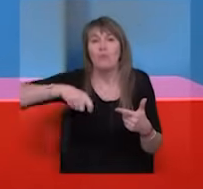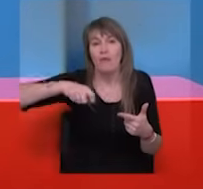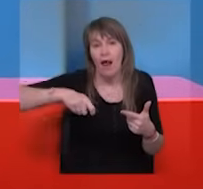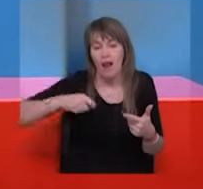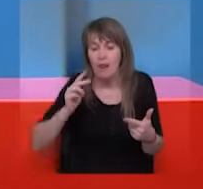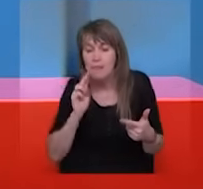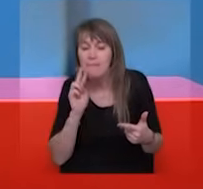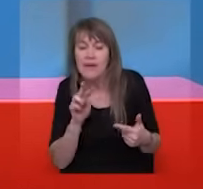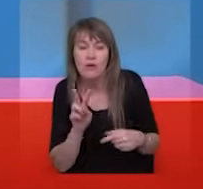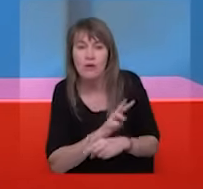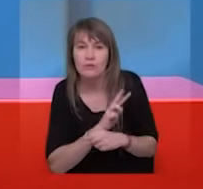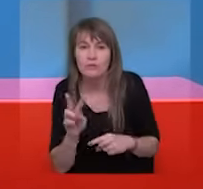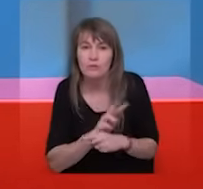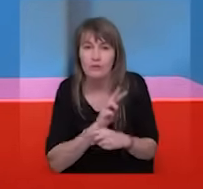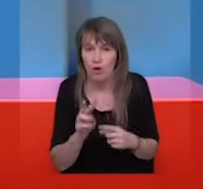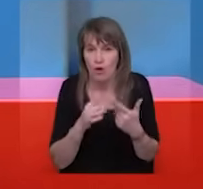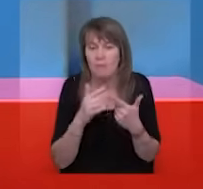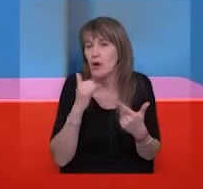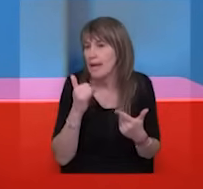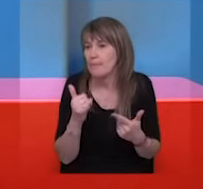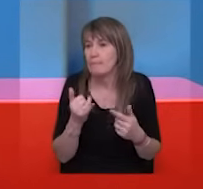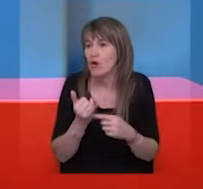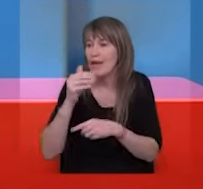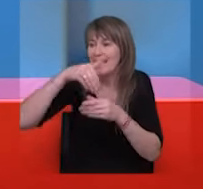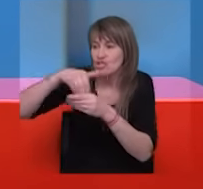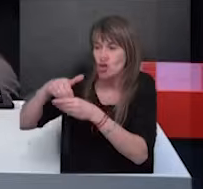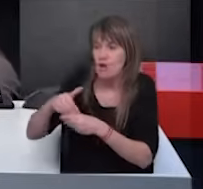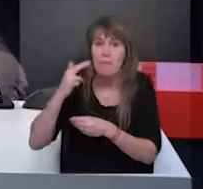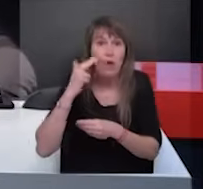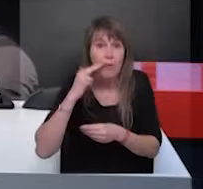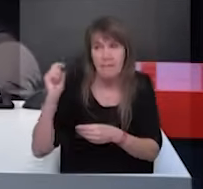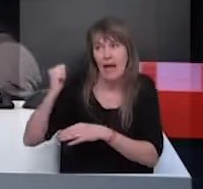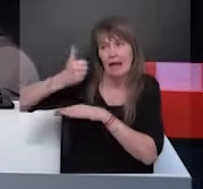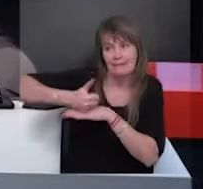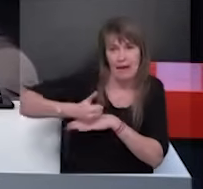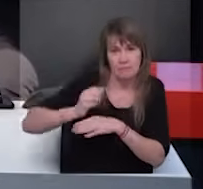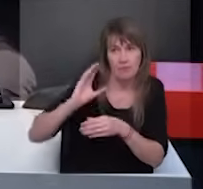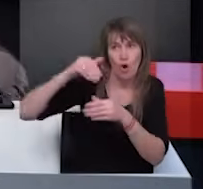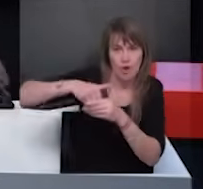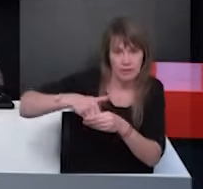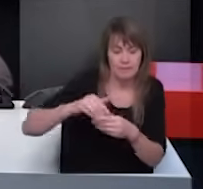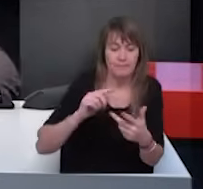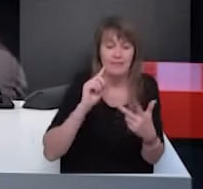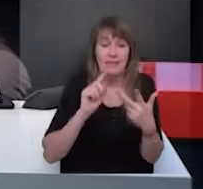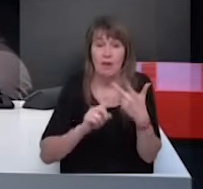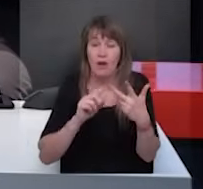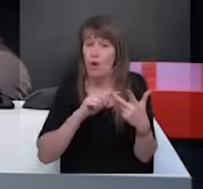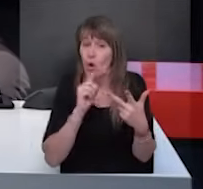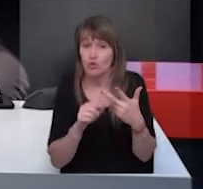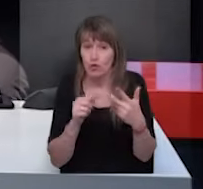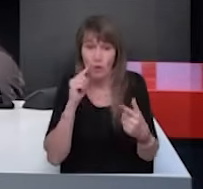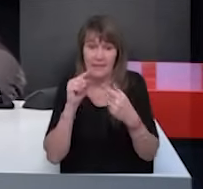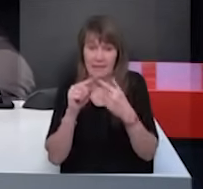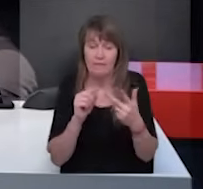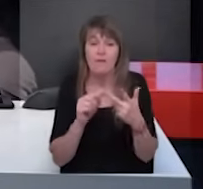eh Por si en las elecciones Hay algún tipo de problemas se va la corte y tercero lo que hace es